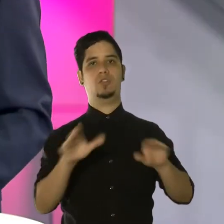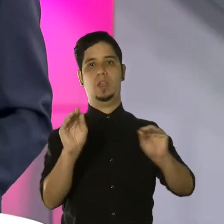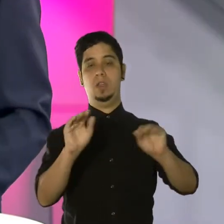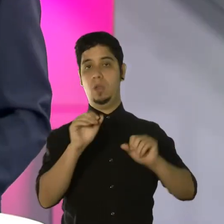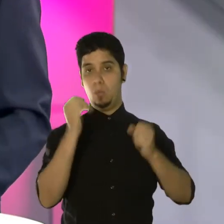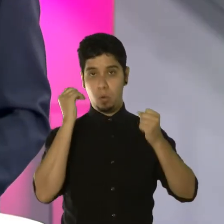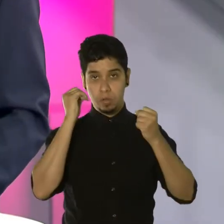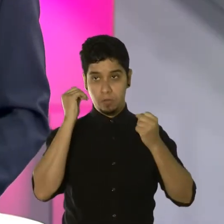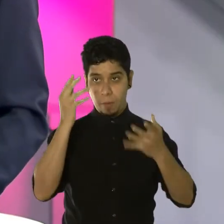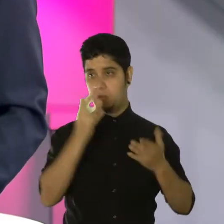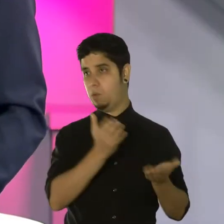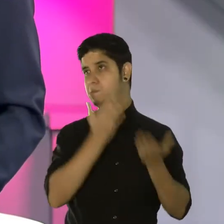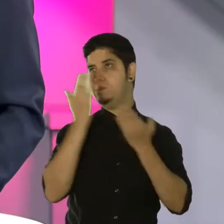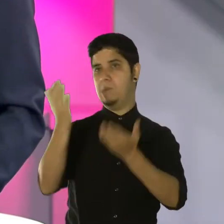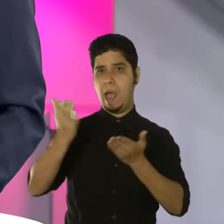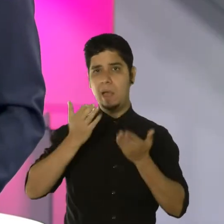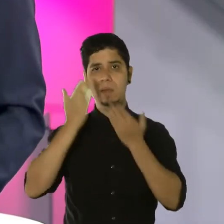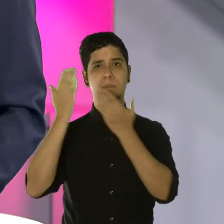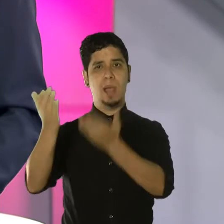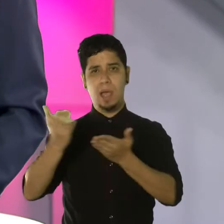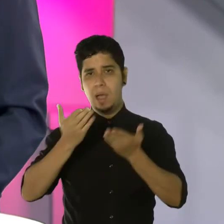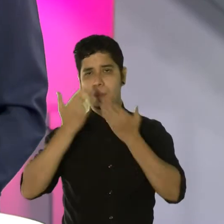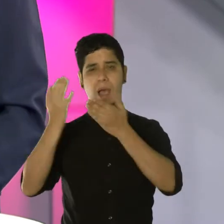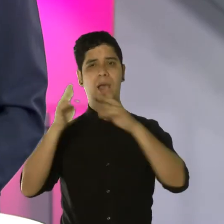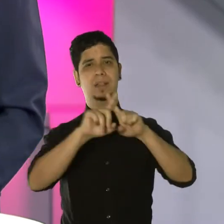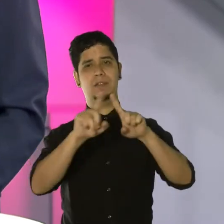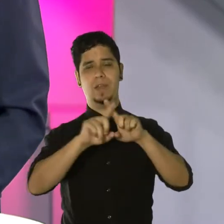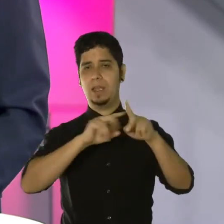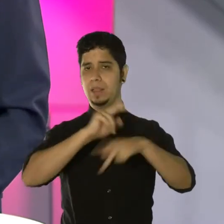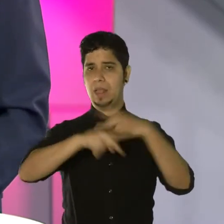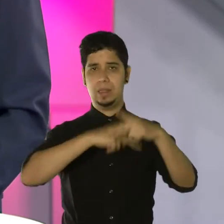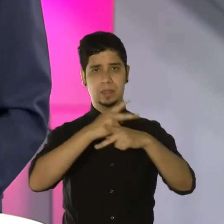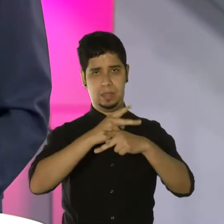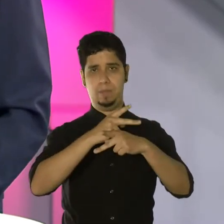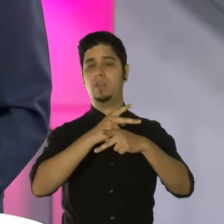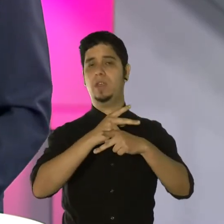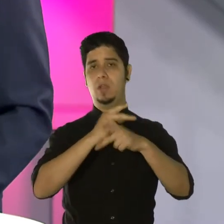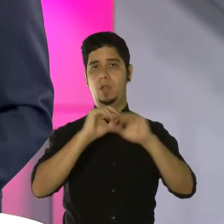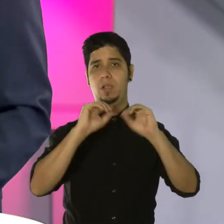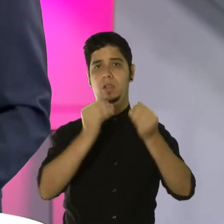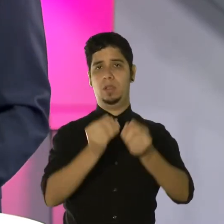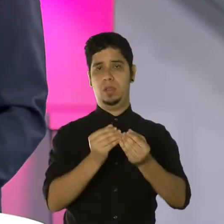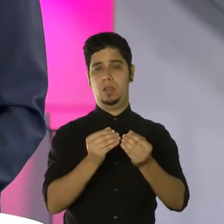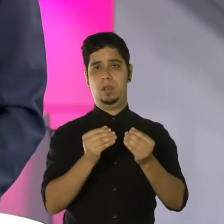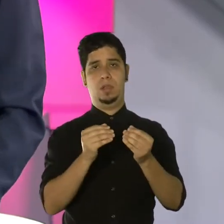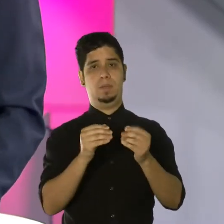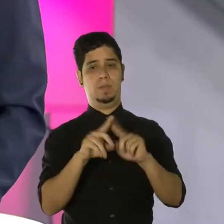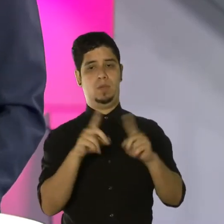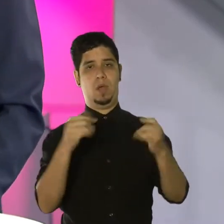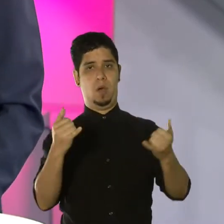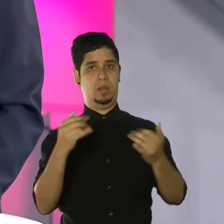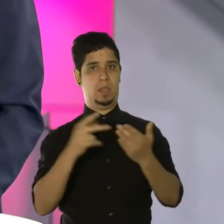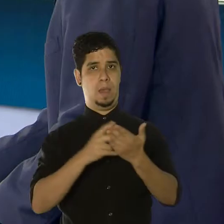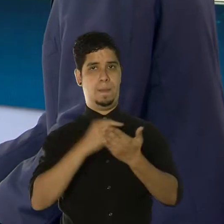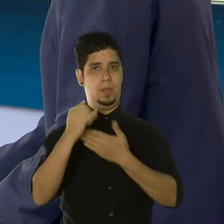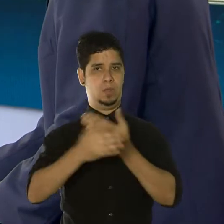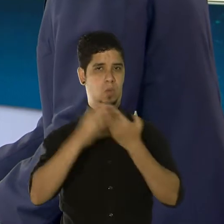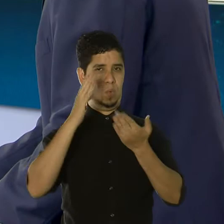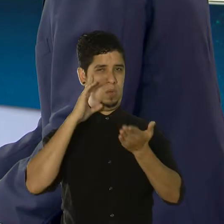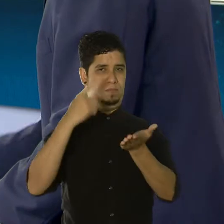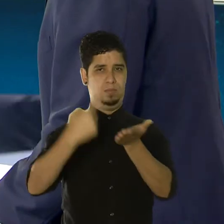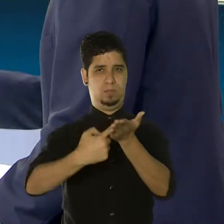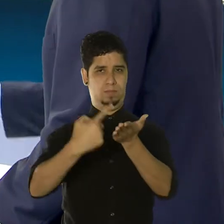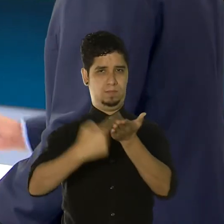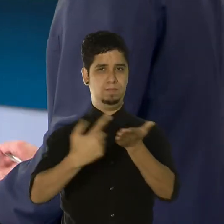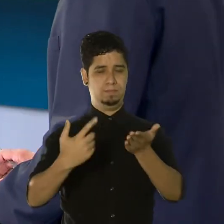del consumidor de parte de las diferentes organizaciones de gaseros de Puerto Rico. Ahora está este proyecto, más adelante vamos con ello.